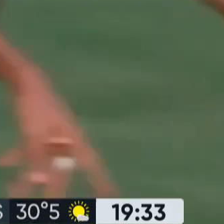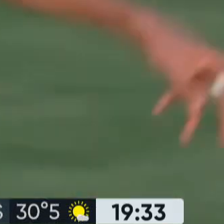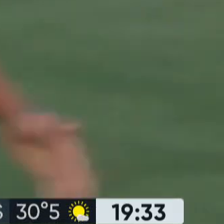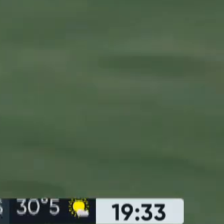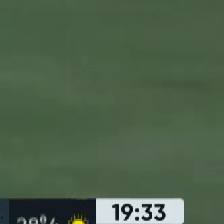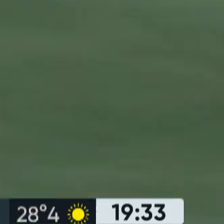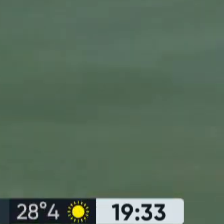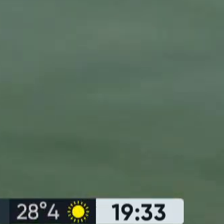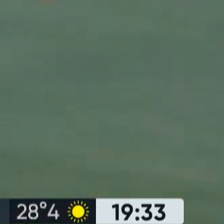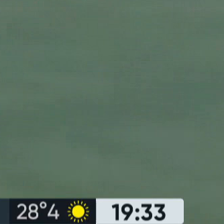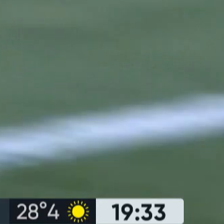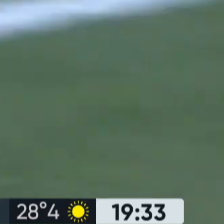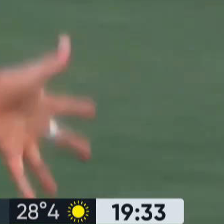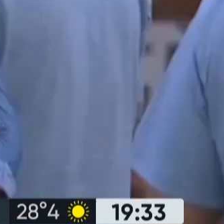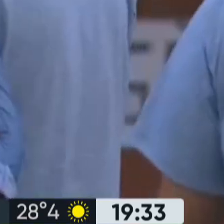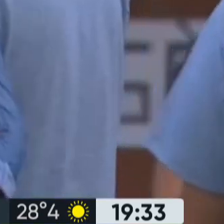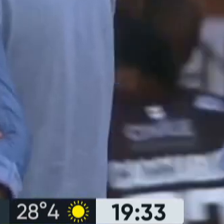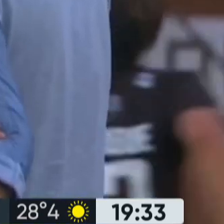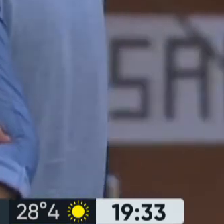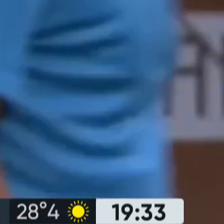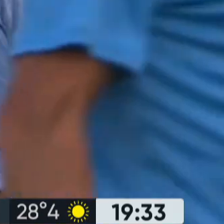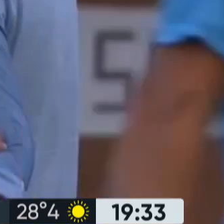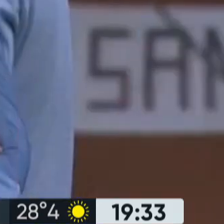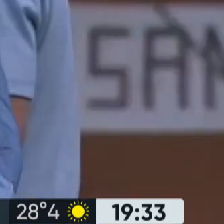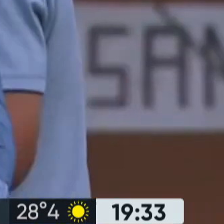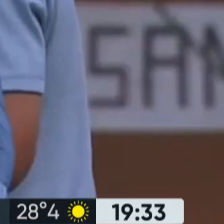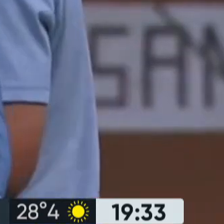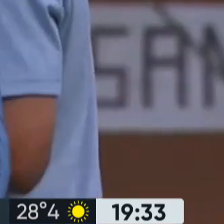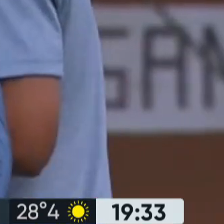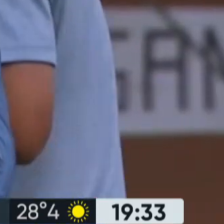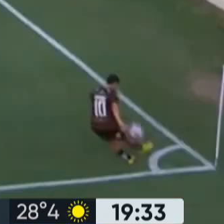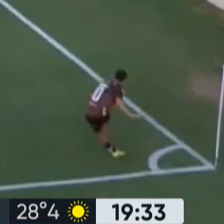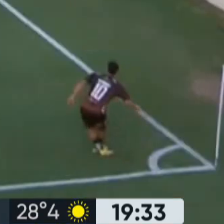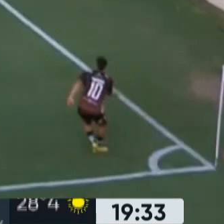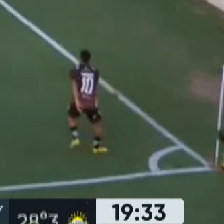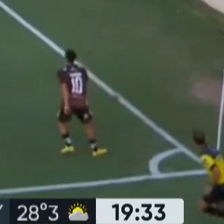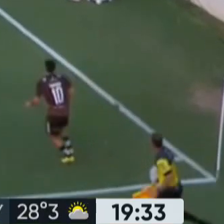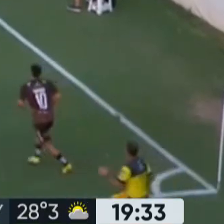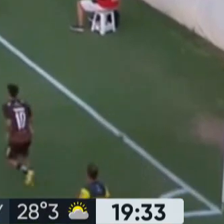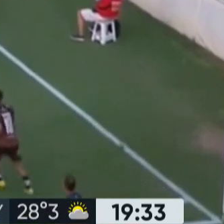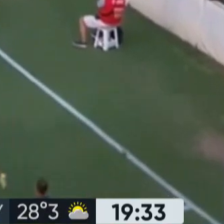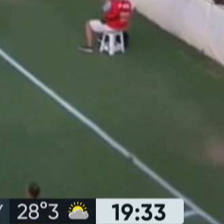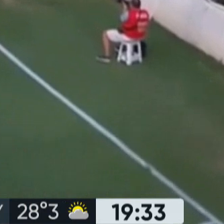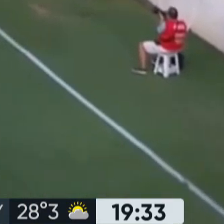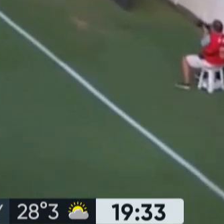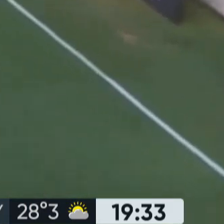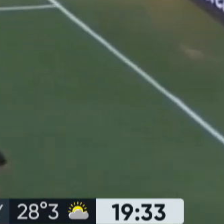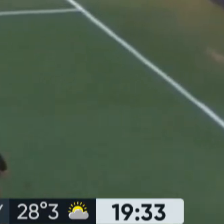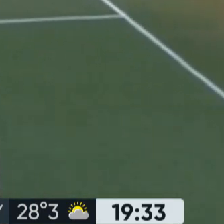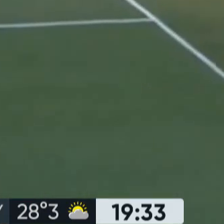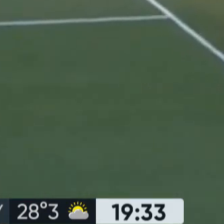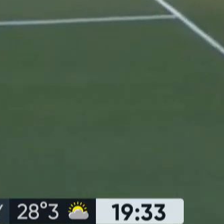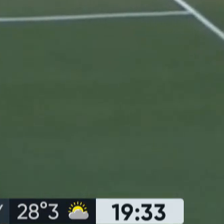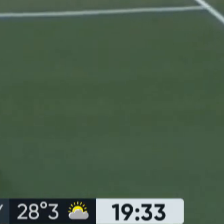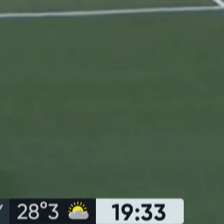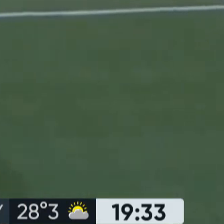del Estero igualaron 1-1. Gastón Suso ponía el primero para el equipo de Martín Palermo. Luego